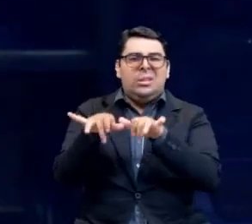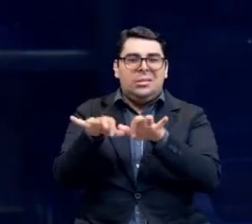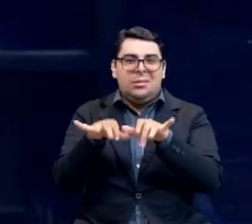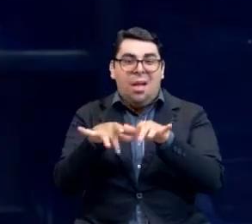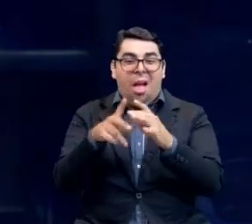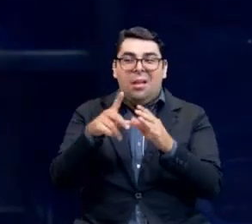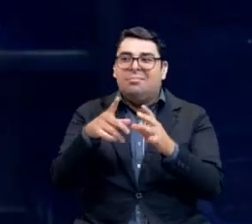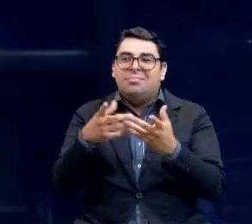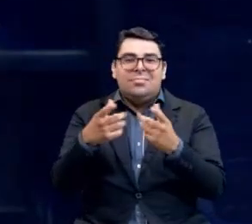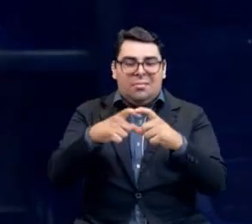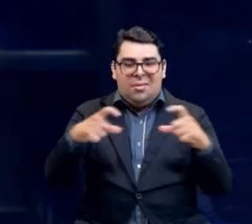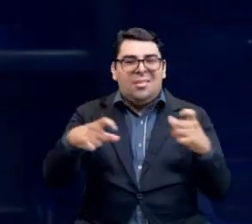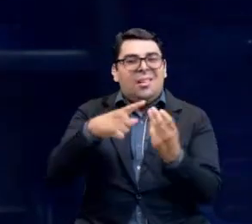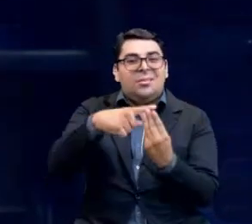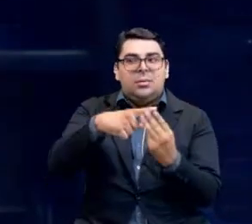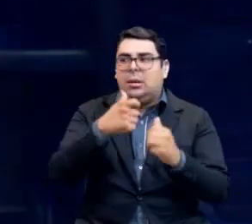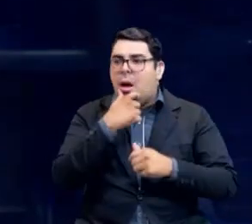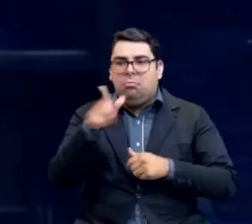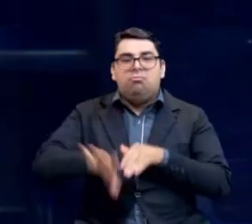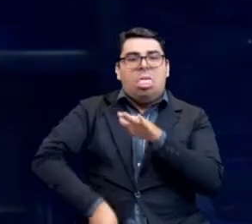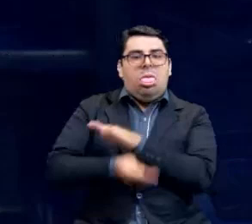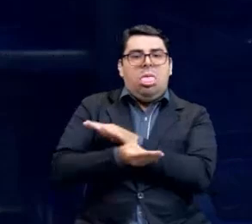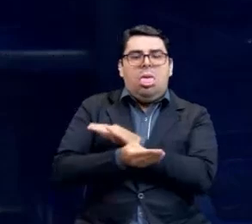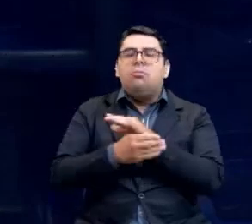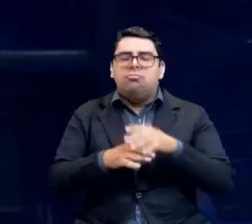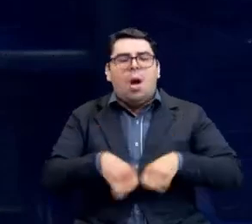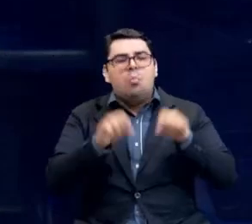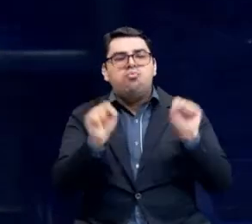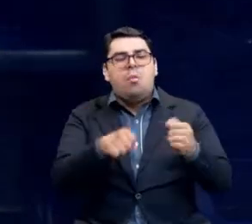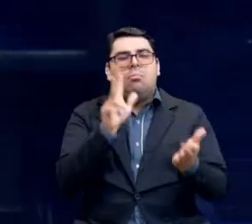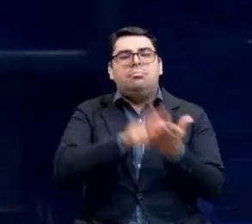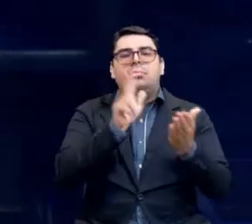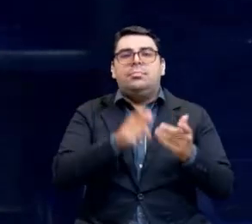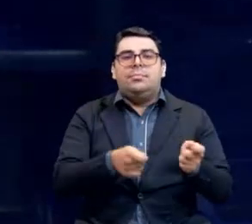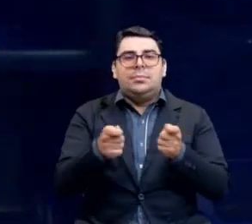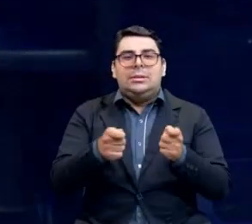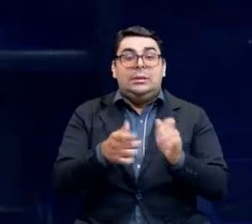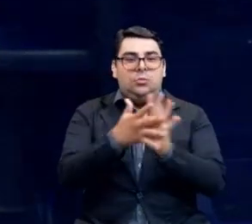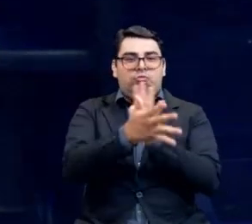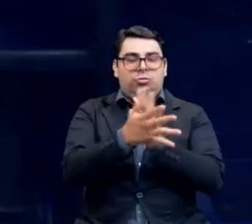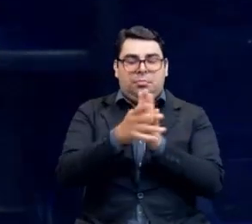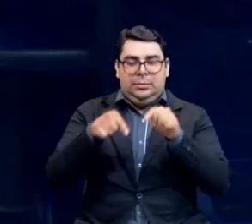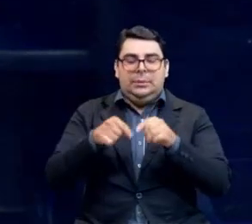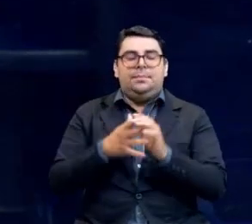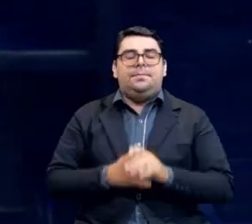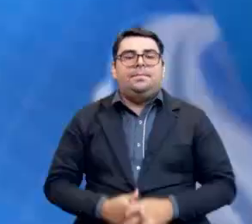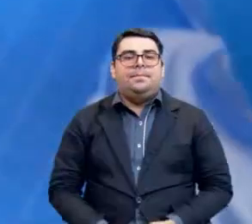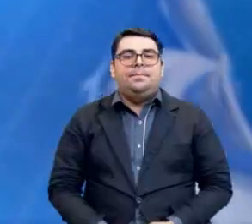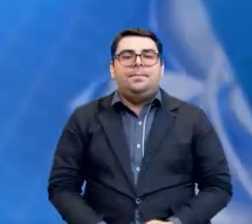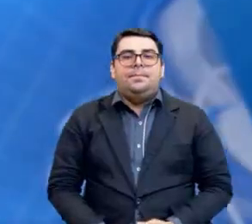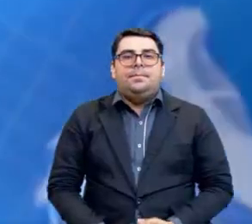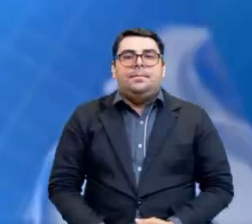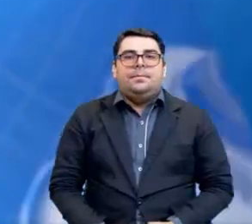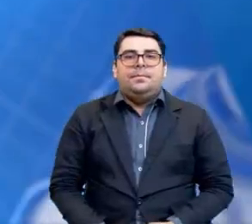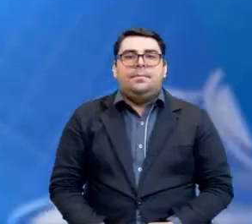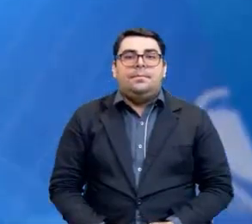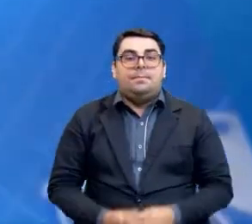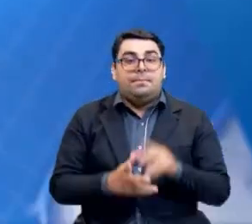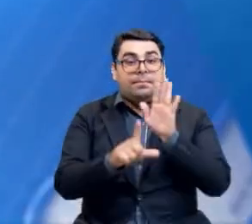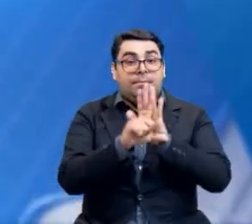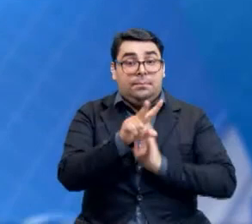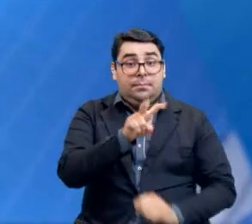parecer, sin cumplir con el curso establecido. Este es un informe exclusivo de nuestro sistema informativo. La